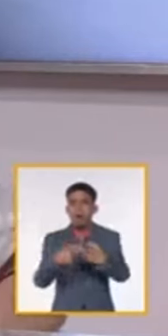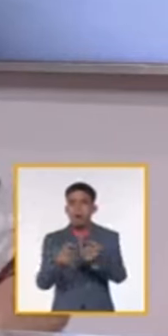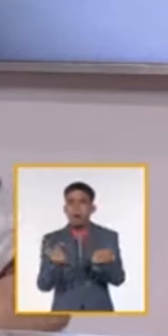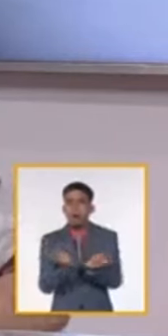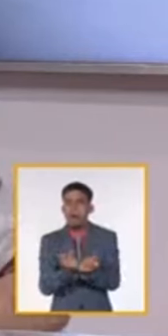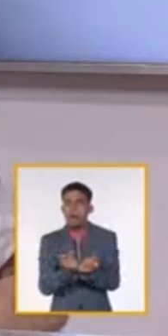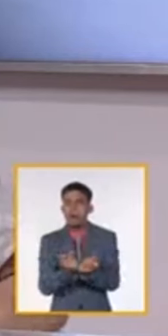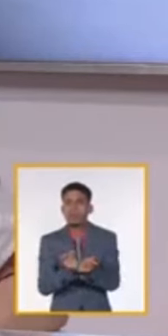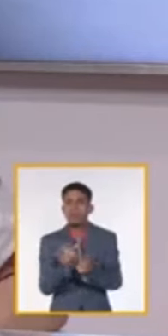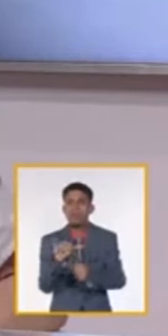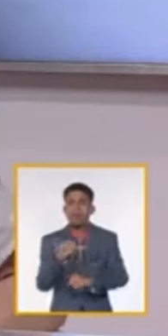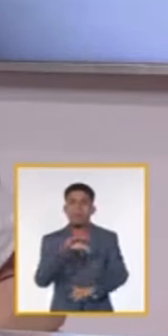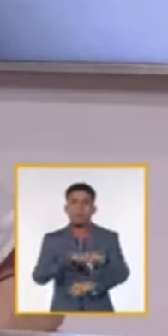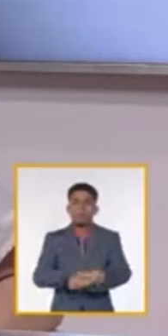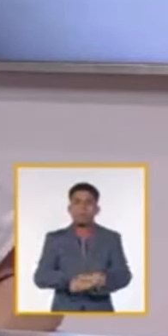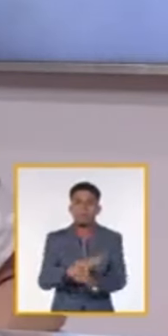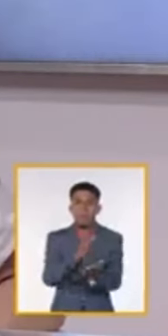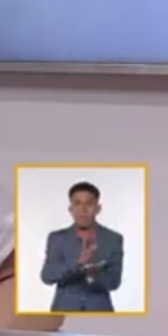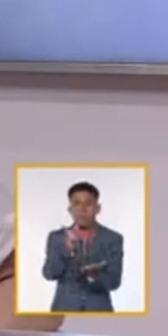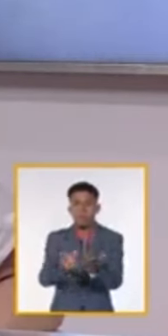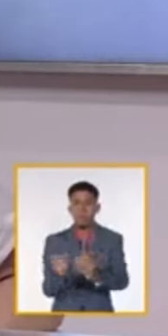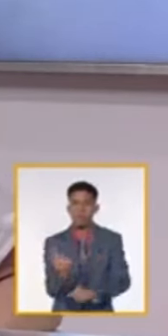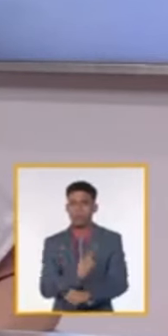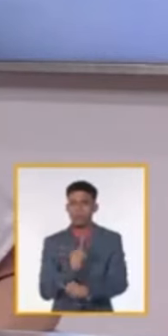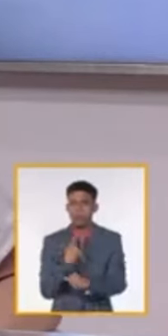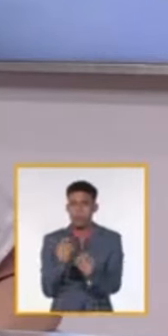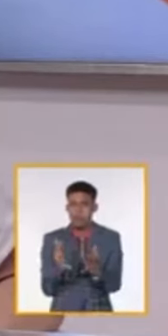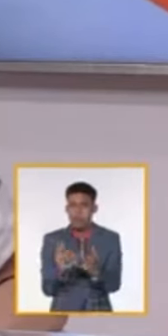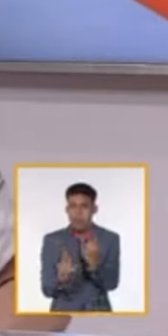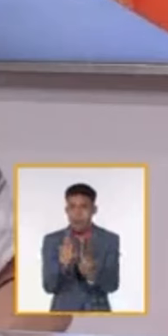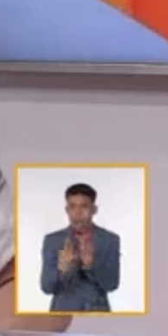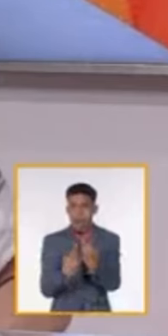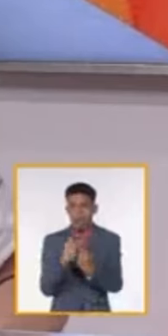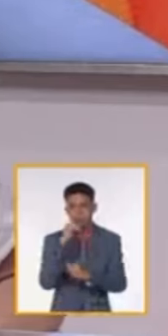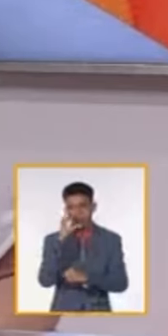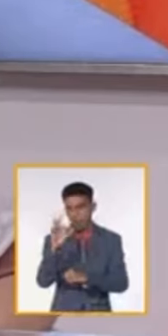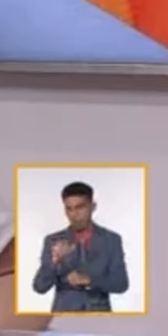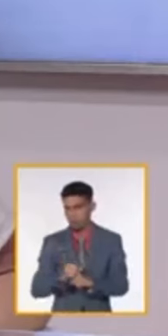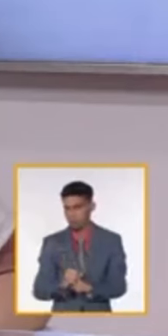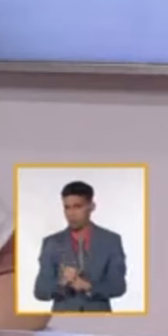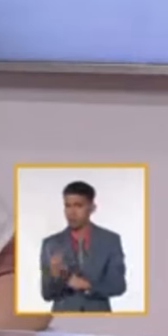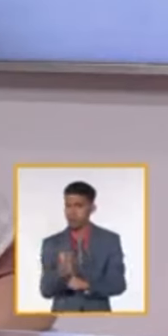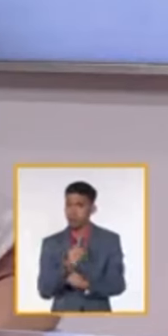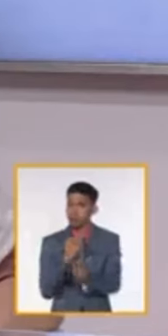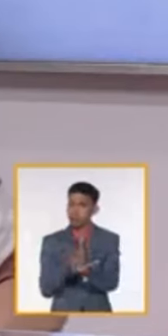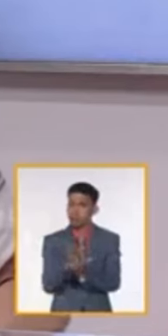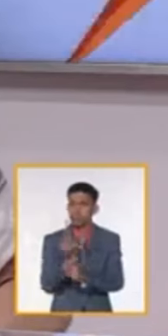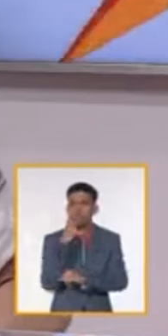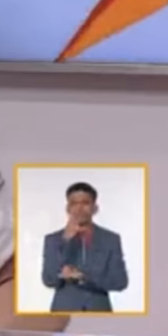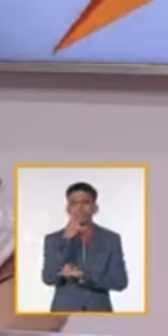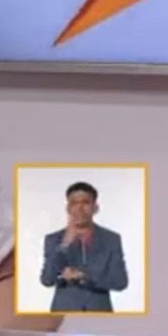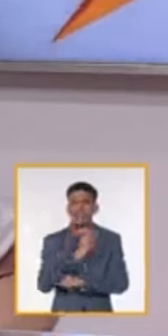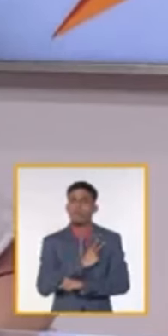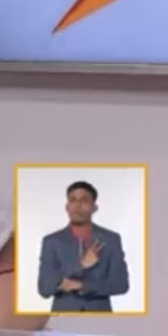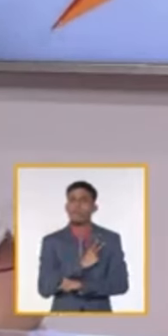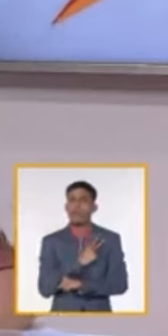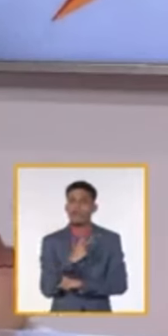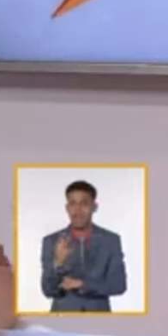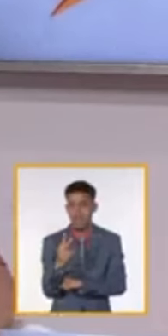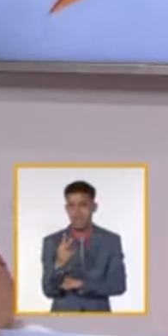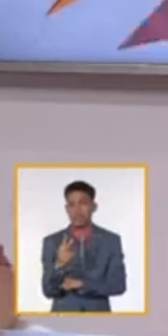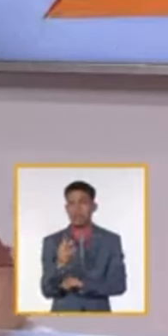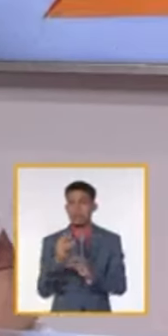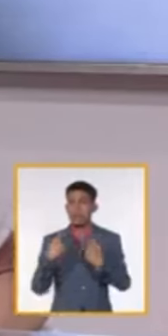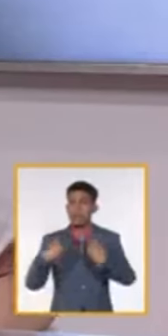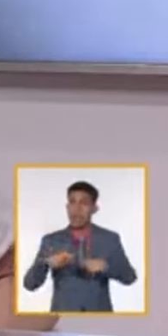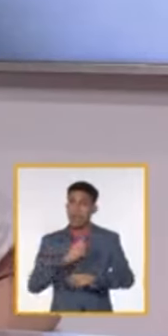pueden utilizar cualquier tipo de arma, pero no vamos a dejar de decir el lema de bueno, pero apoyamos a